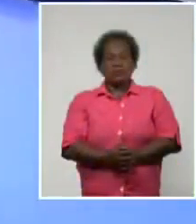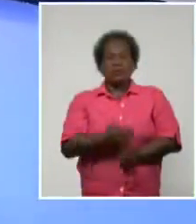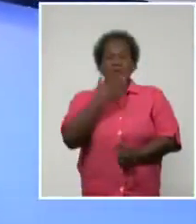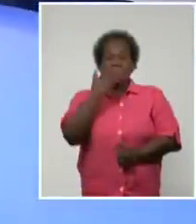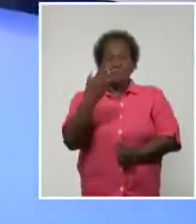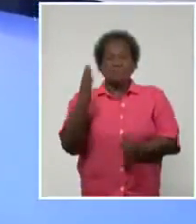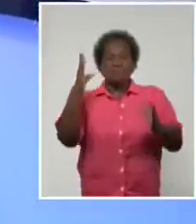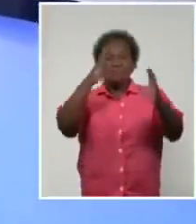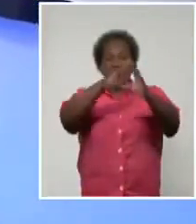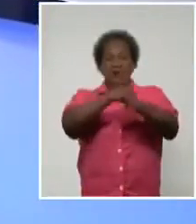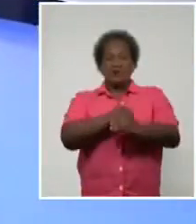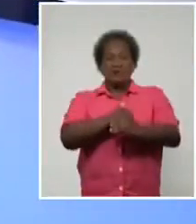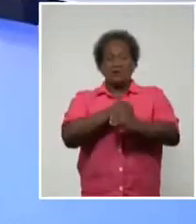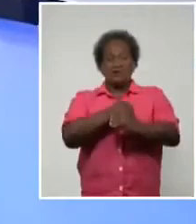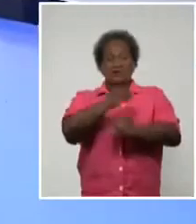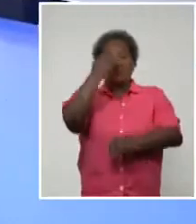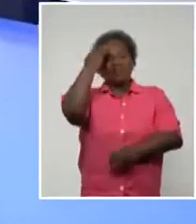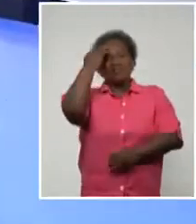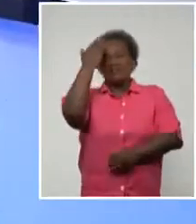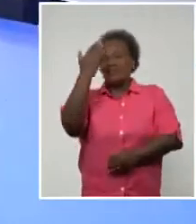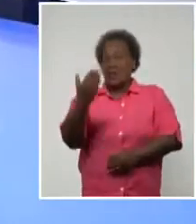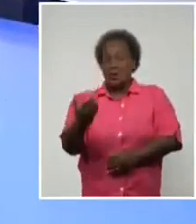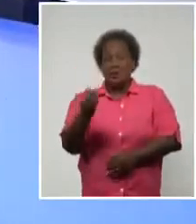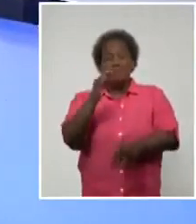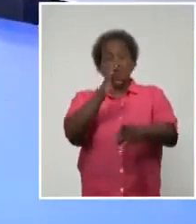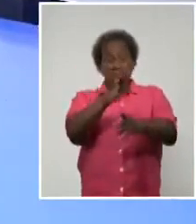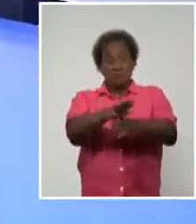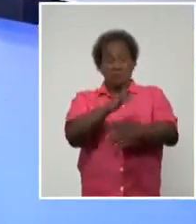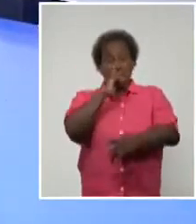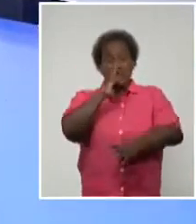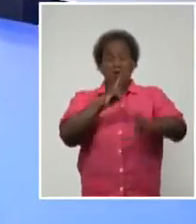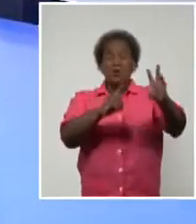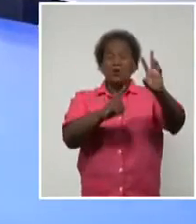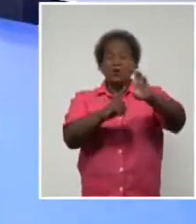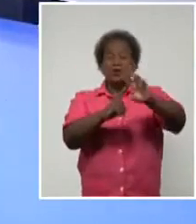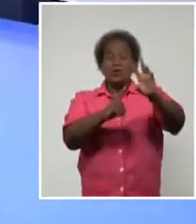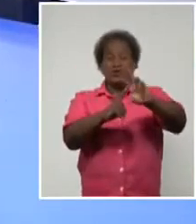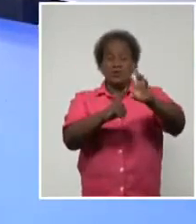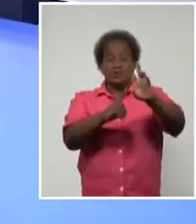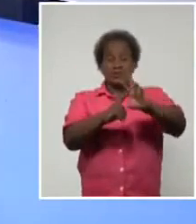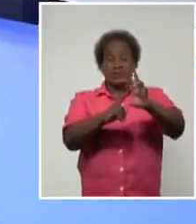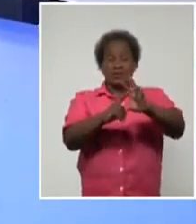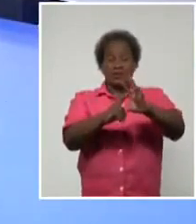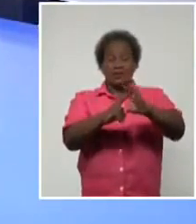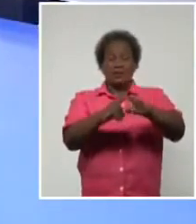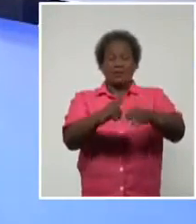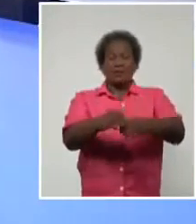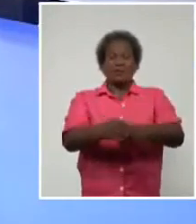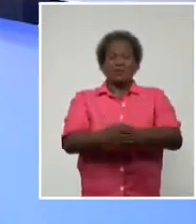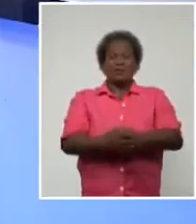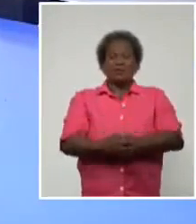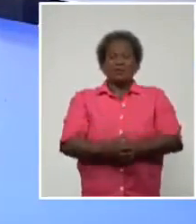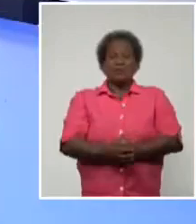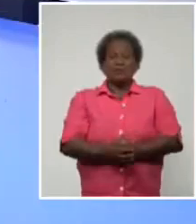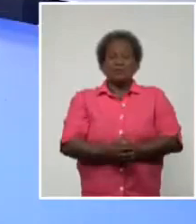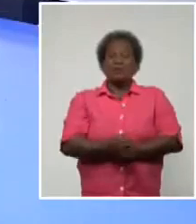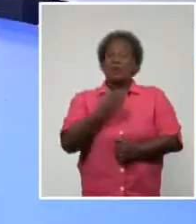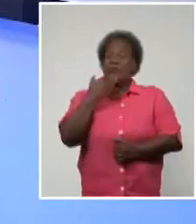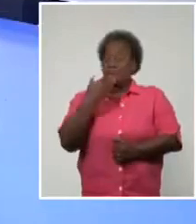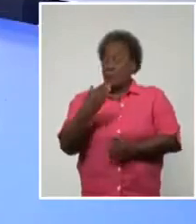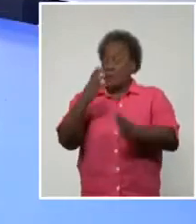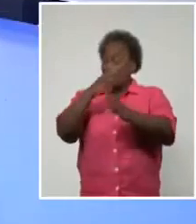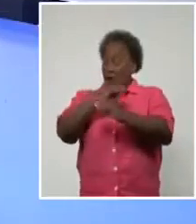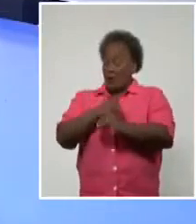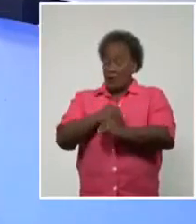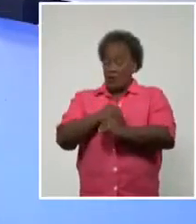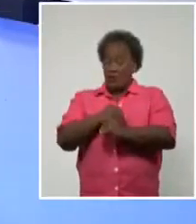Buenas noches. Al saludarlos, estamos iniciando la emisión estelar del noticiero de la televisión cubana. Buenas noches, Rafael